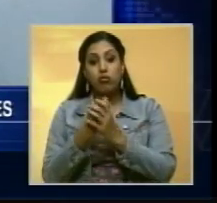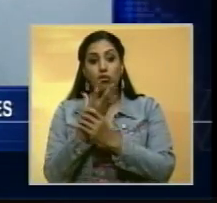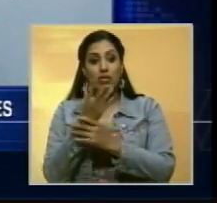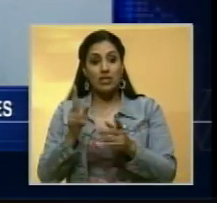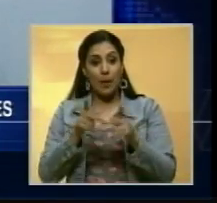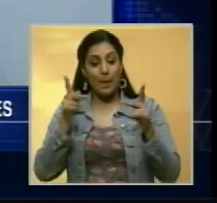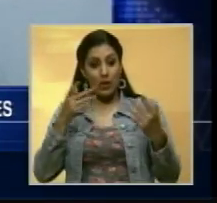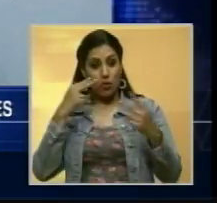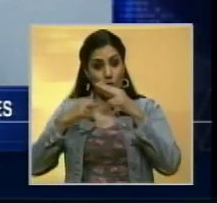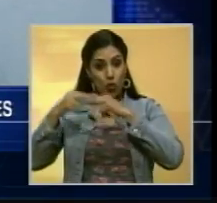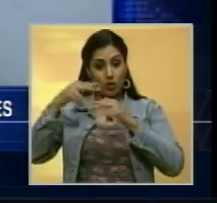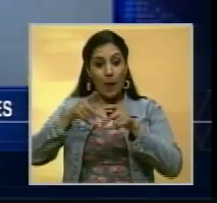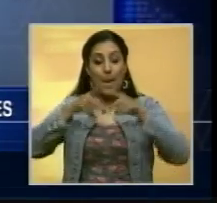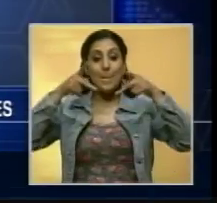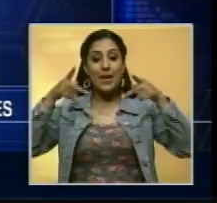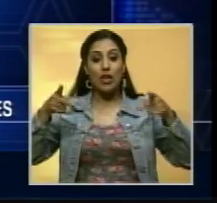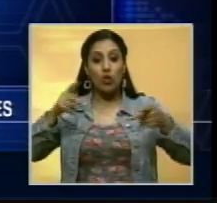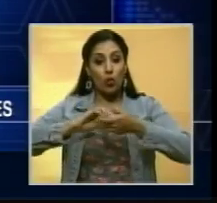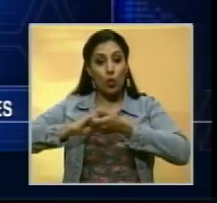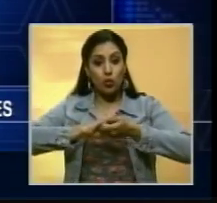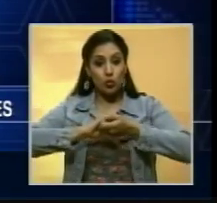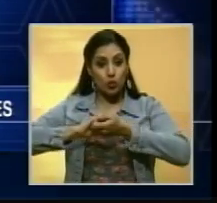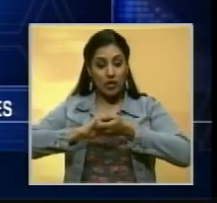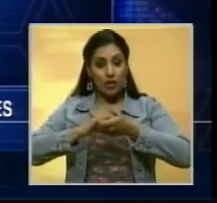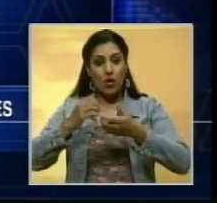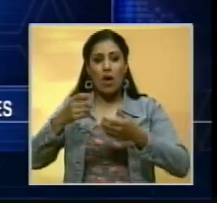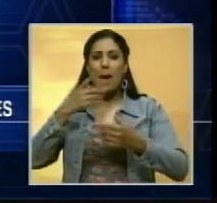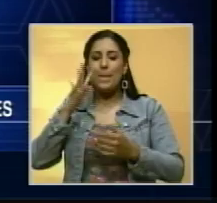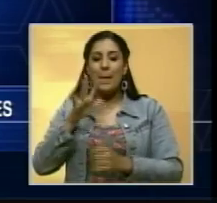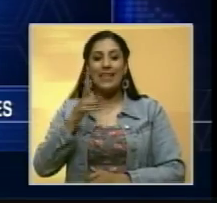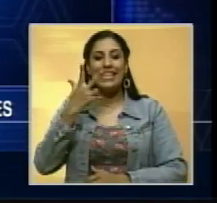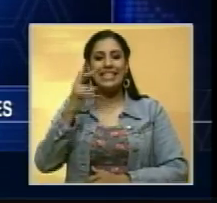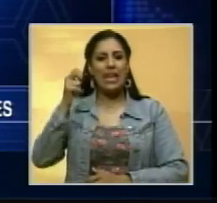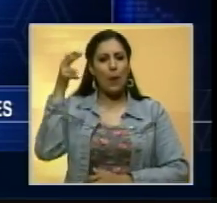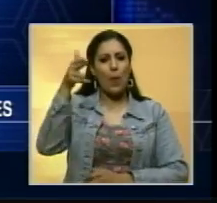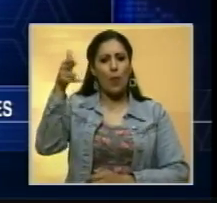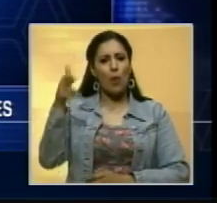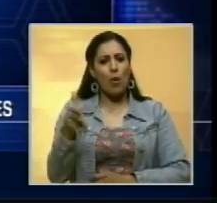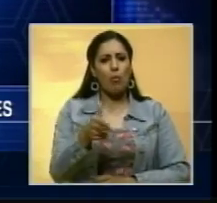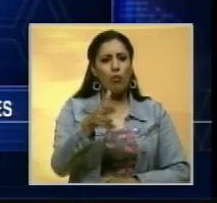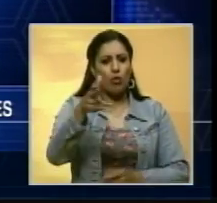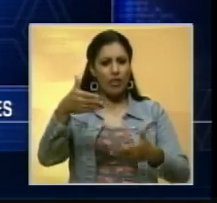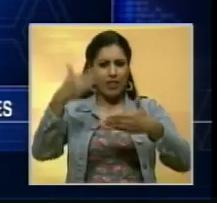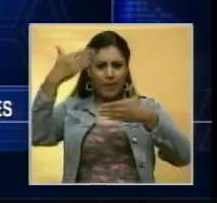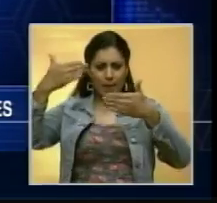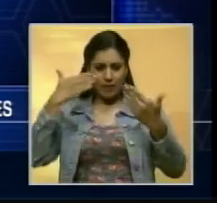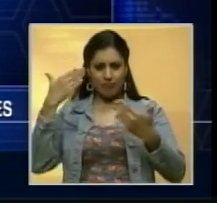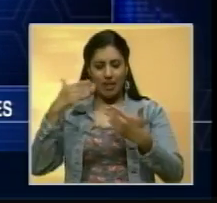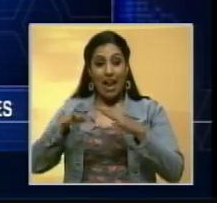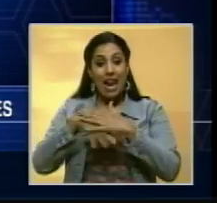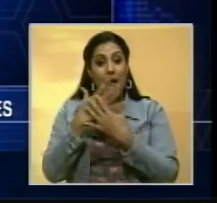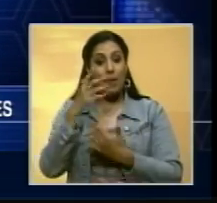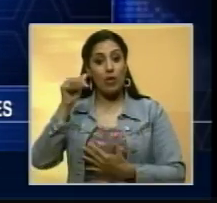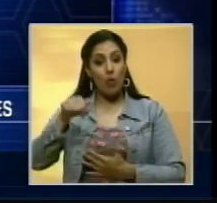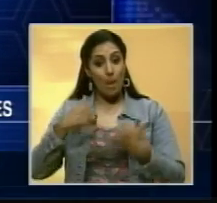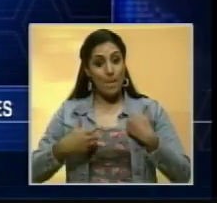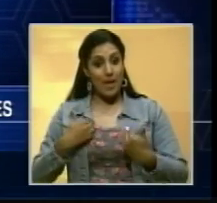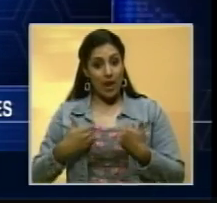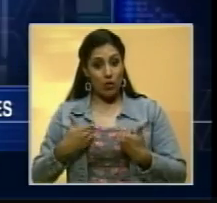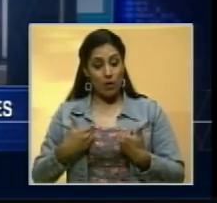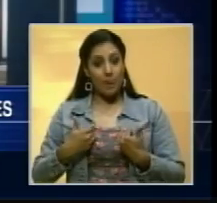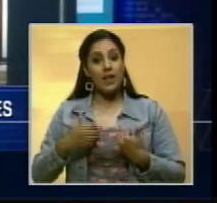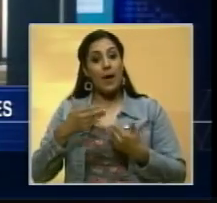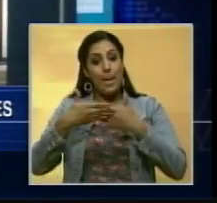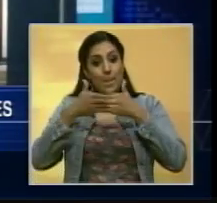la infraestructura del periódico trujillano Los Andes recibió al menos 30 disparos en sus instalaciones durante la madrugada de este miércoles.